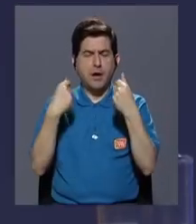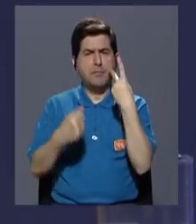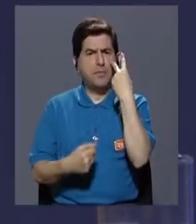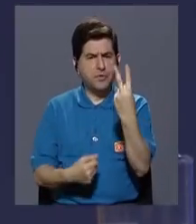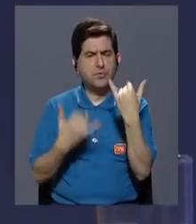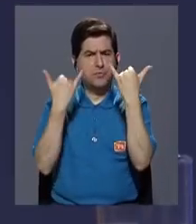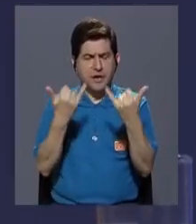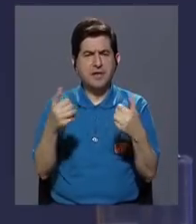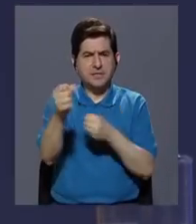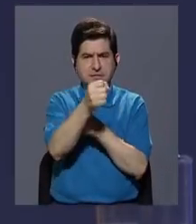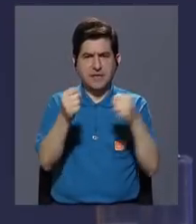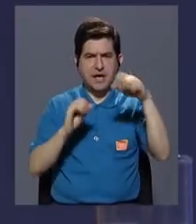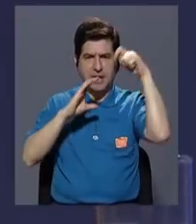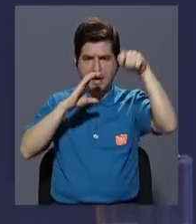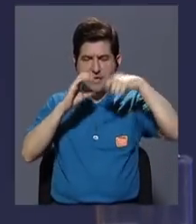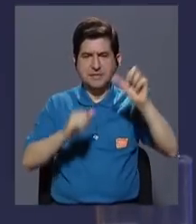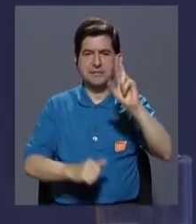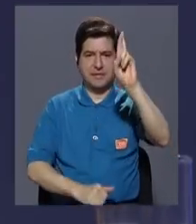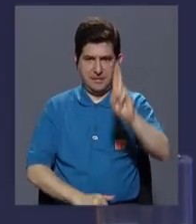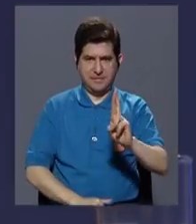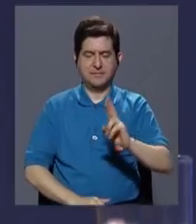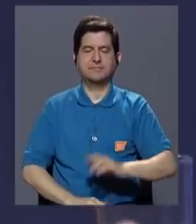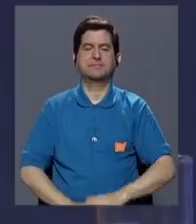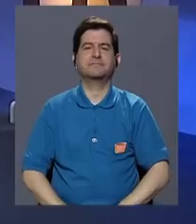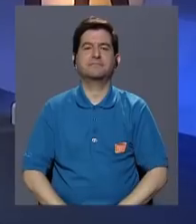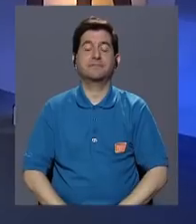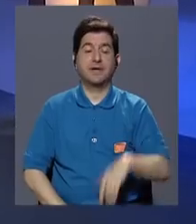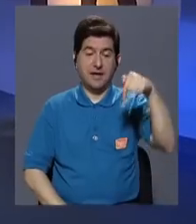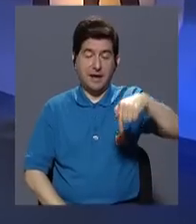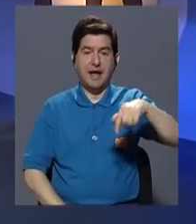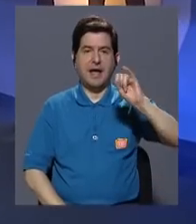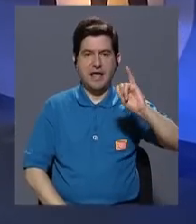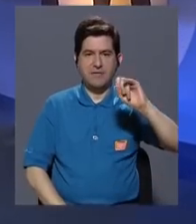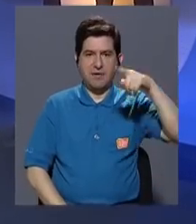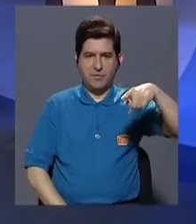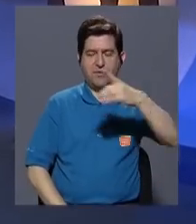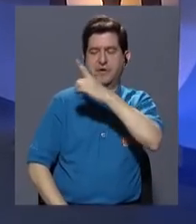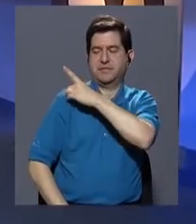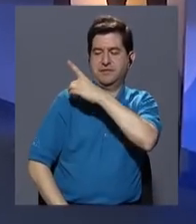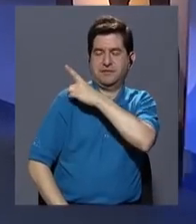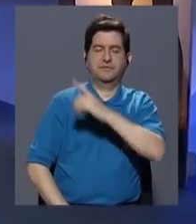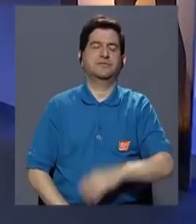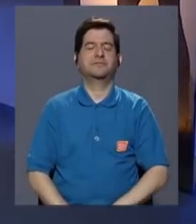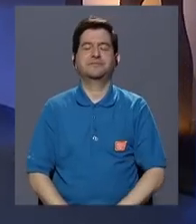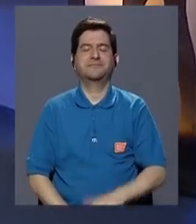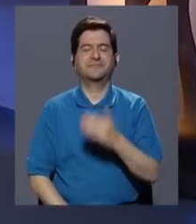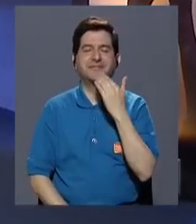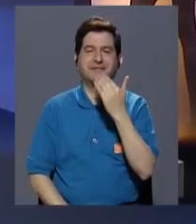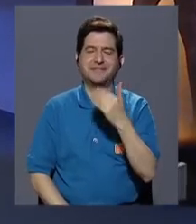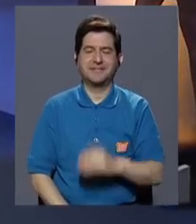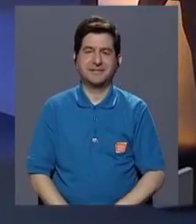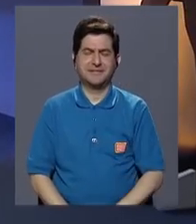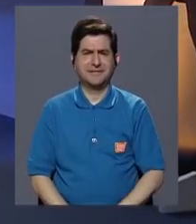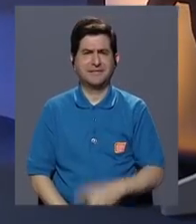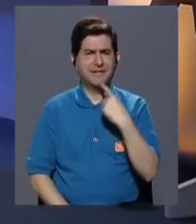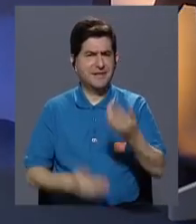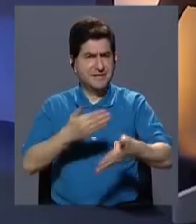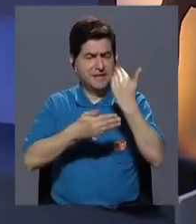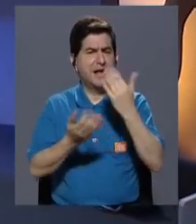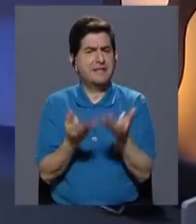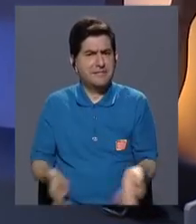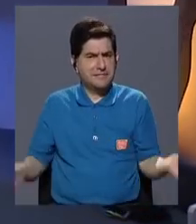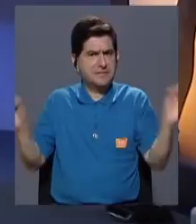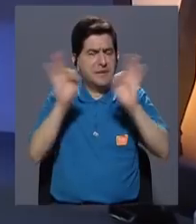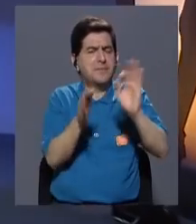costas licencias tenemos a iván pérez el director muchas gracias iván decíamos de la importancia de la música en la